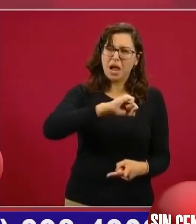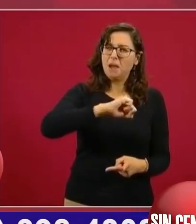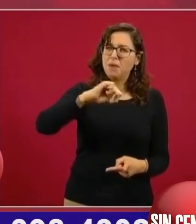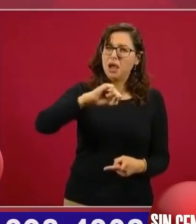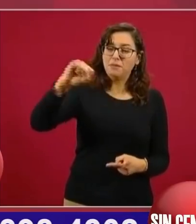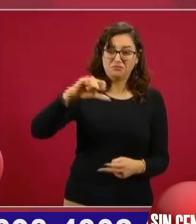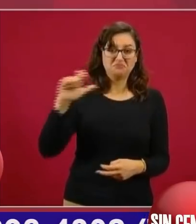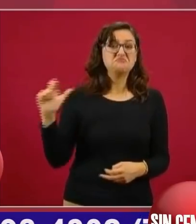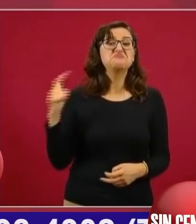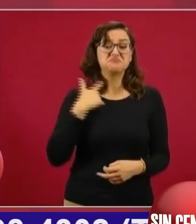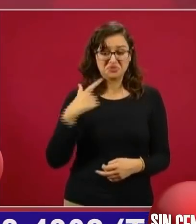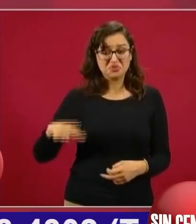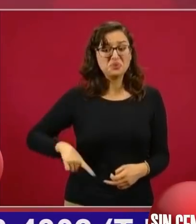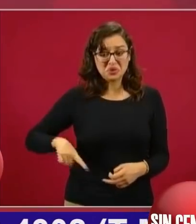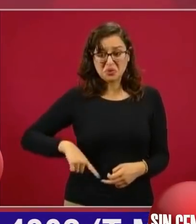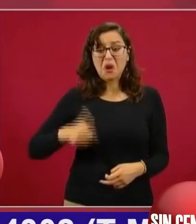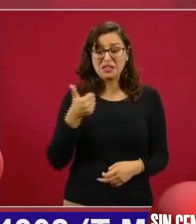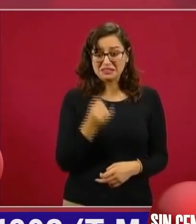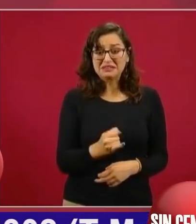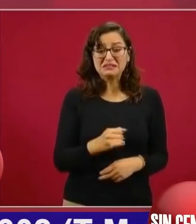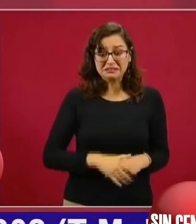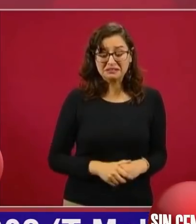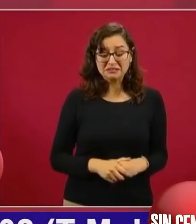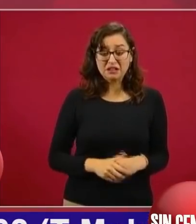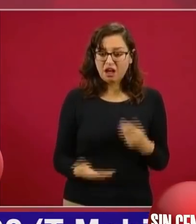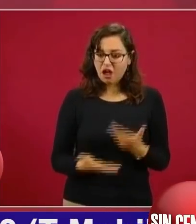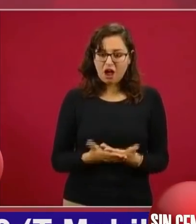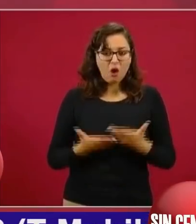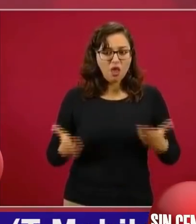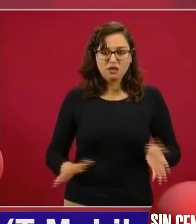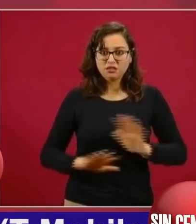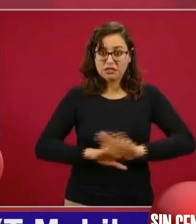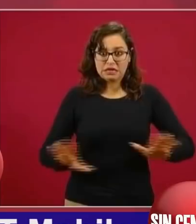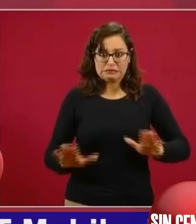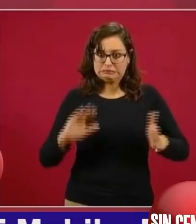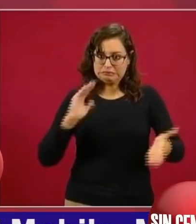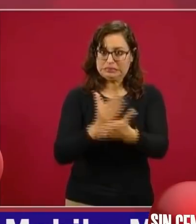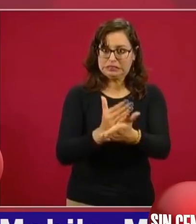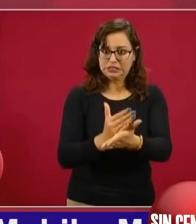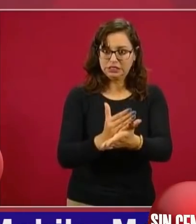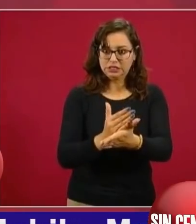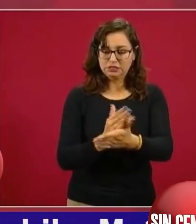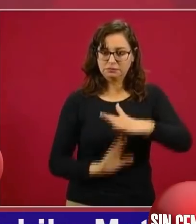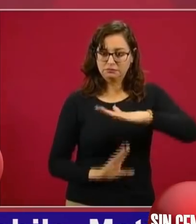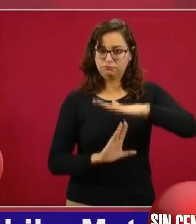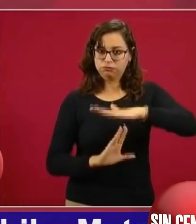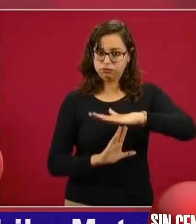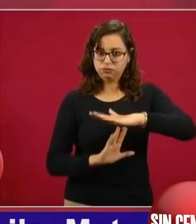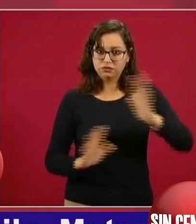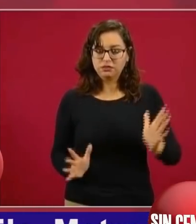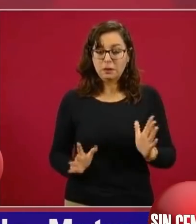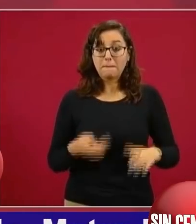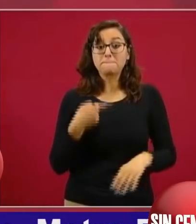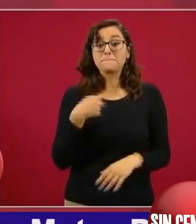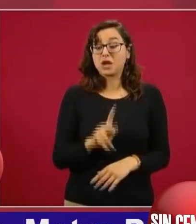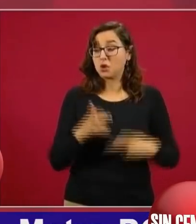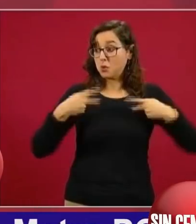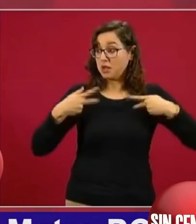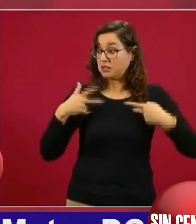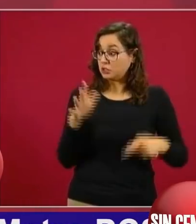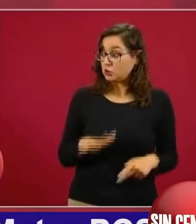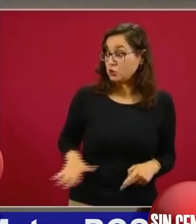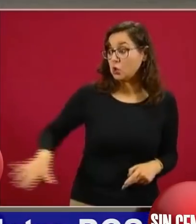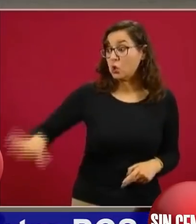sucede, pero para que los consumidores paguen lo justo, se